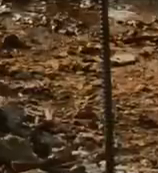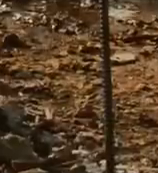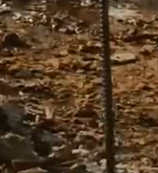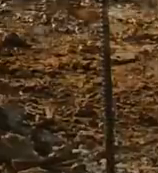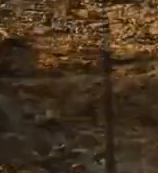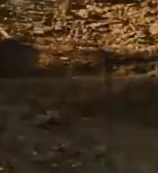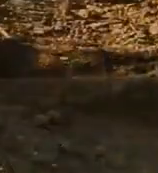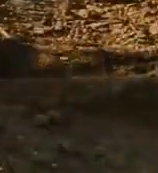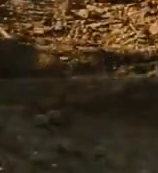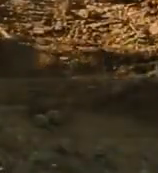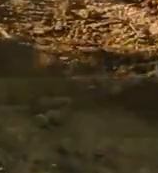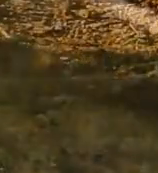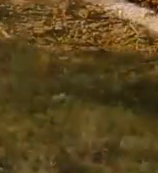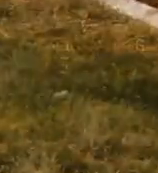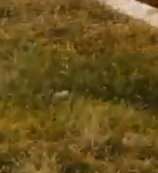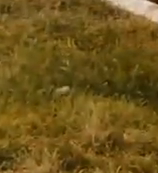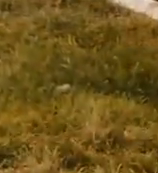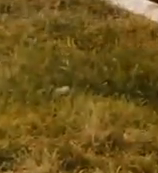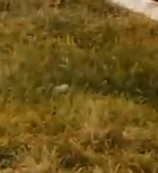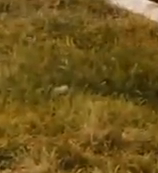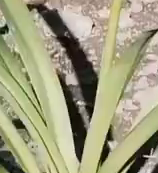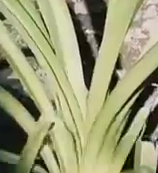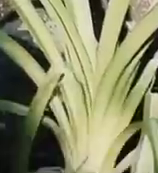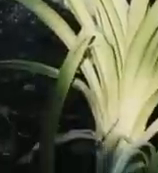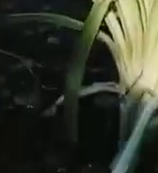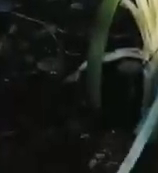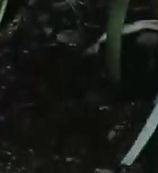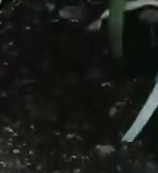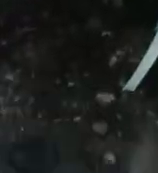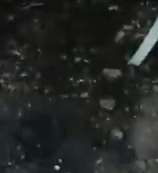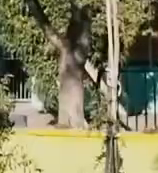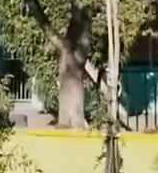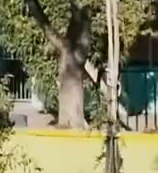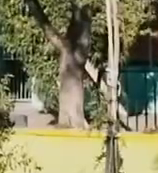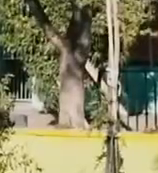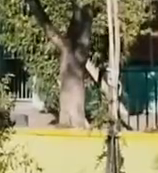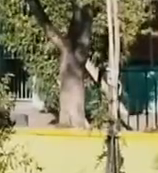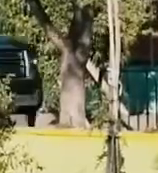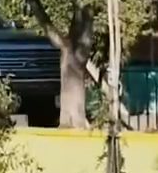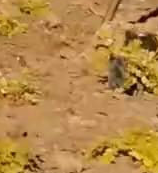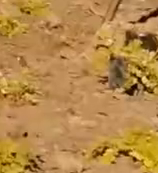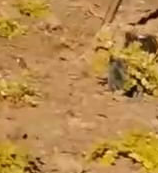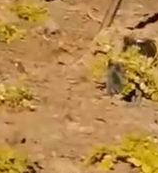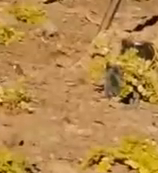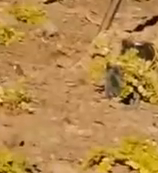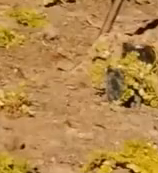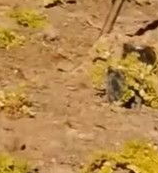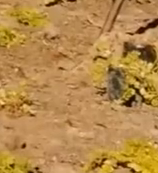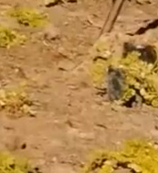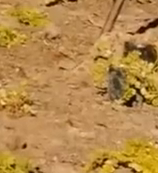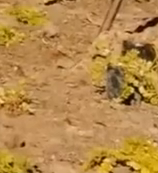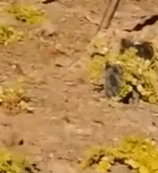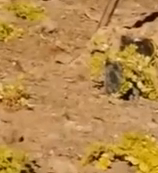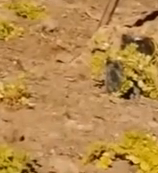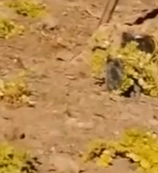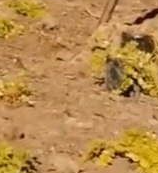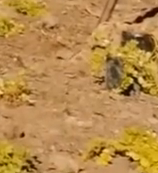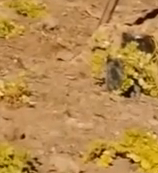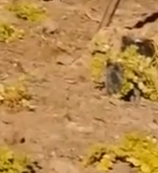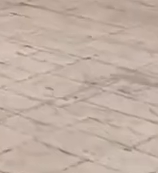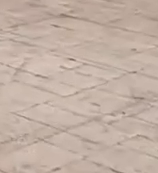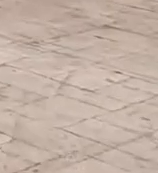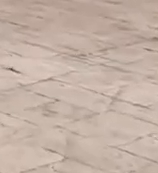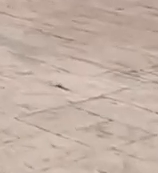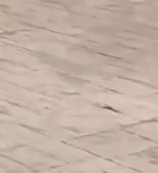expresiones muchas de ellas se conectan con disciplinas como la ecología la tecnología y la economía pero también con saberes populares como las